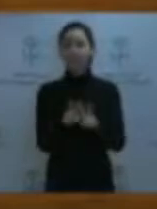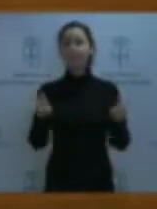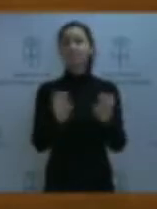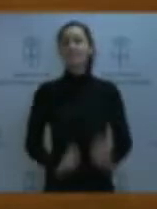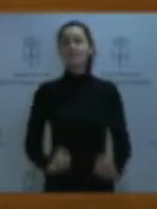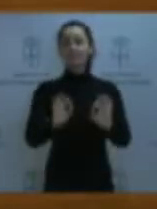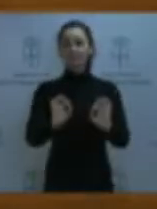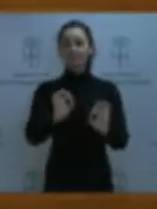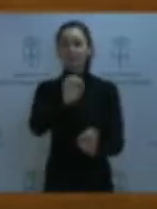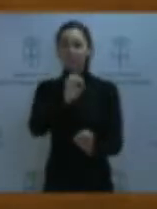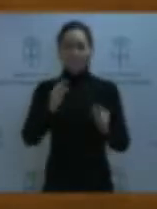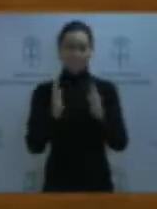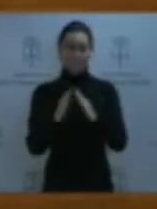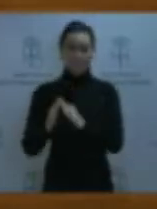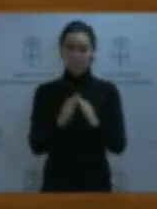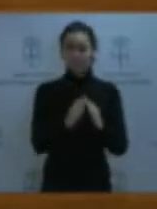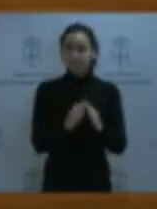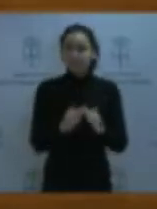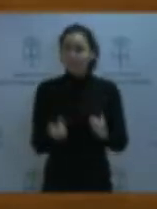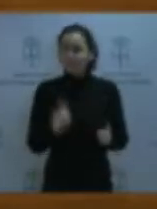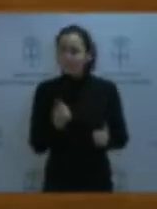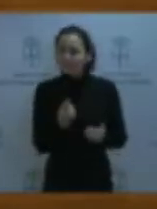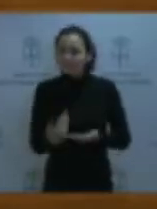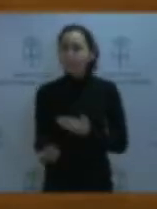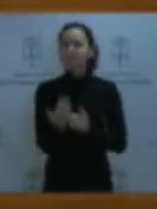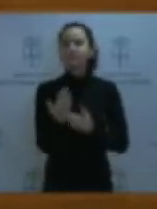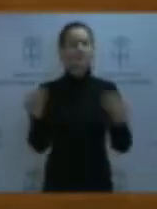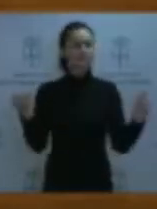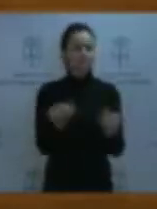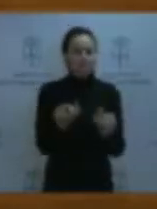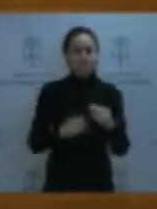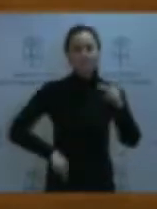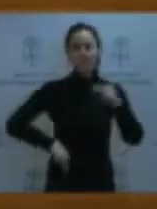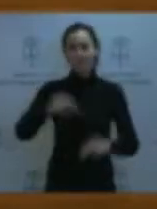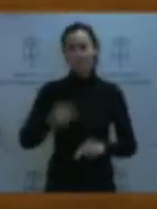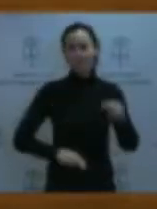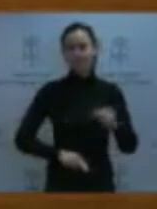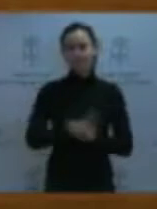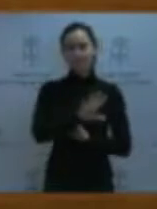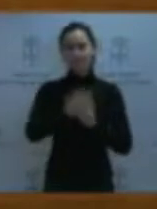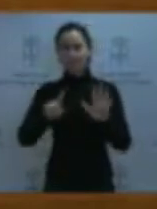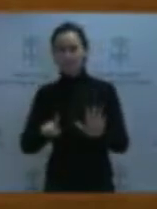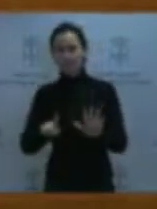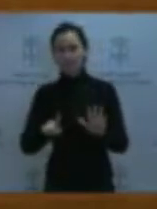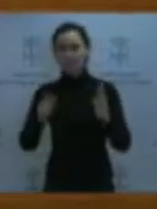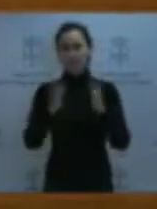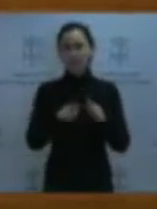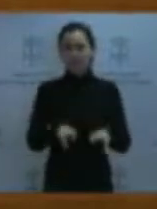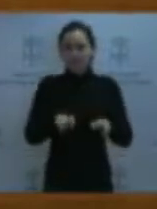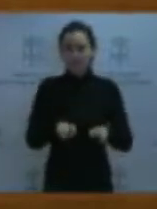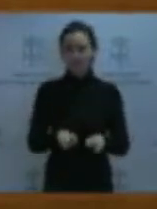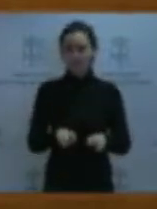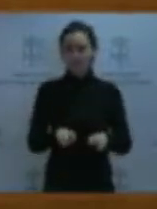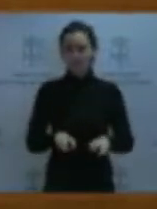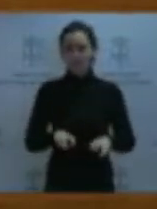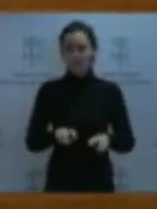vivienda, lo que nos proponen es la construcción de 56 viviendas nuevas y la finalización de las